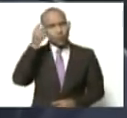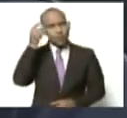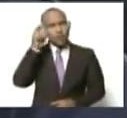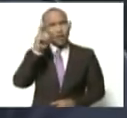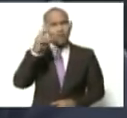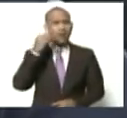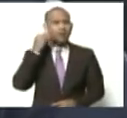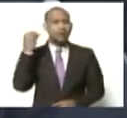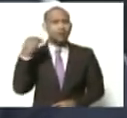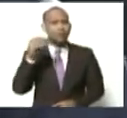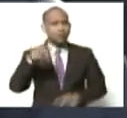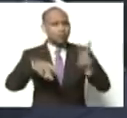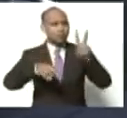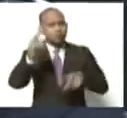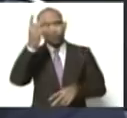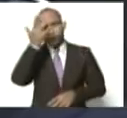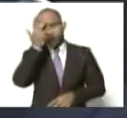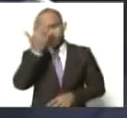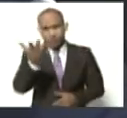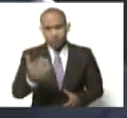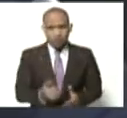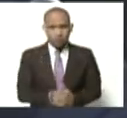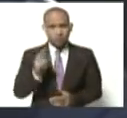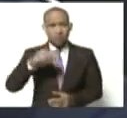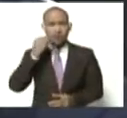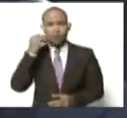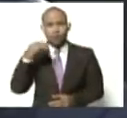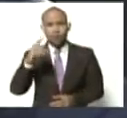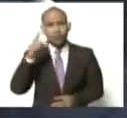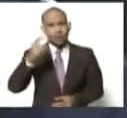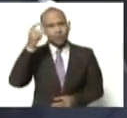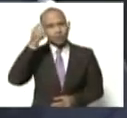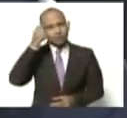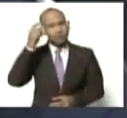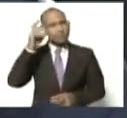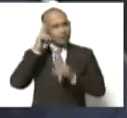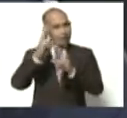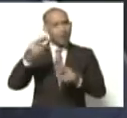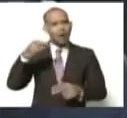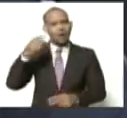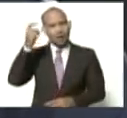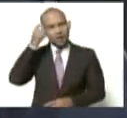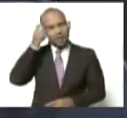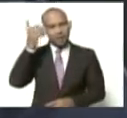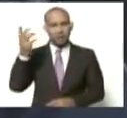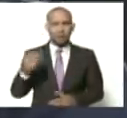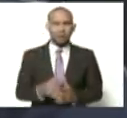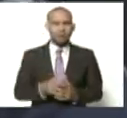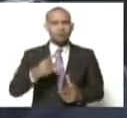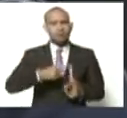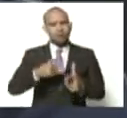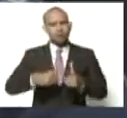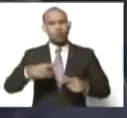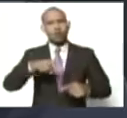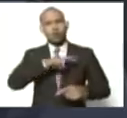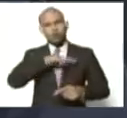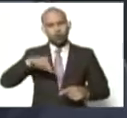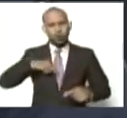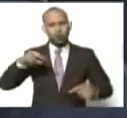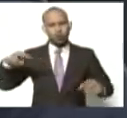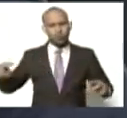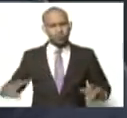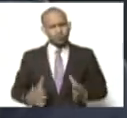de la juventud. La juventud, por supuesto, ha pedido que ese sea su día y tenemos planificado una gran movilización, un gran